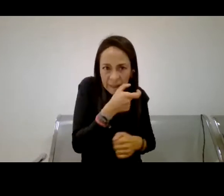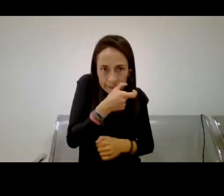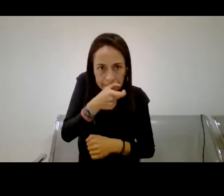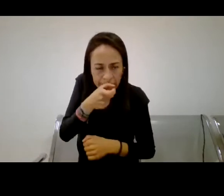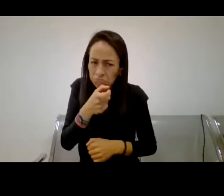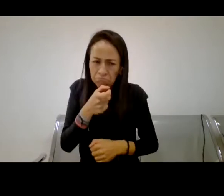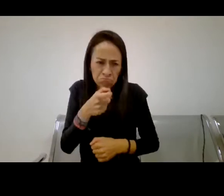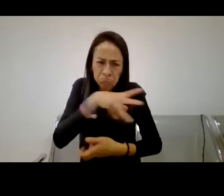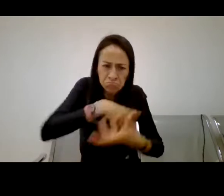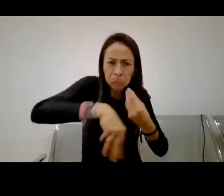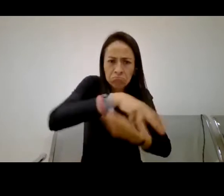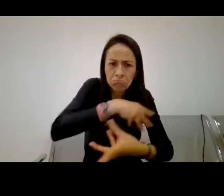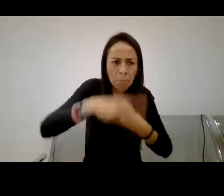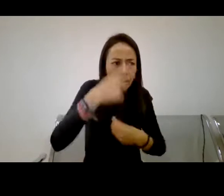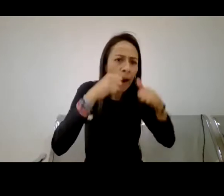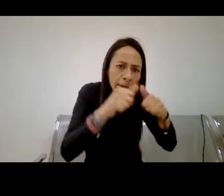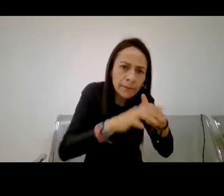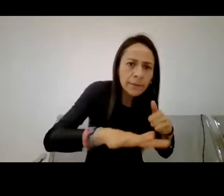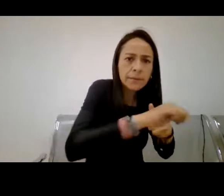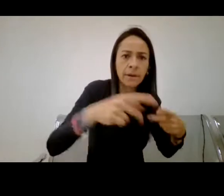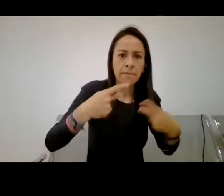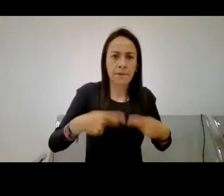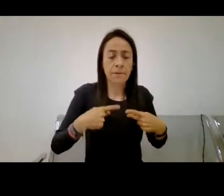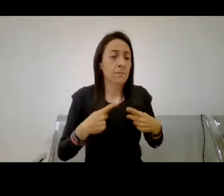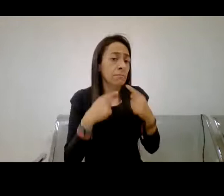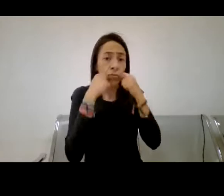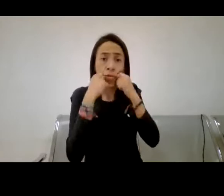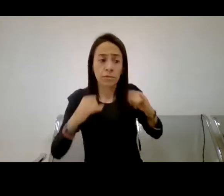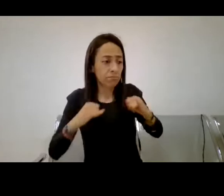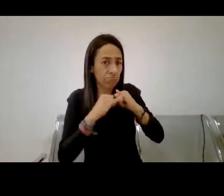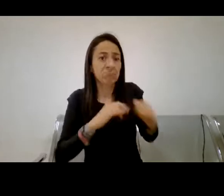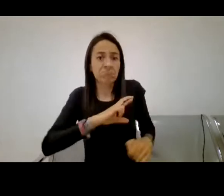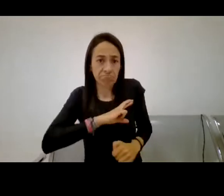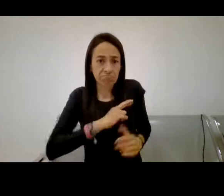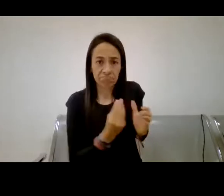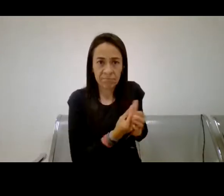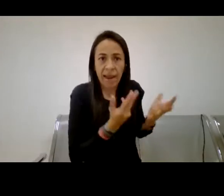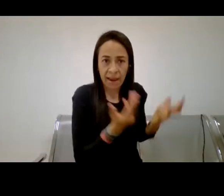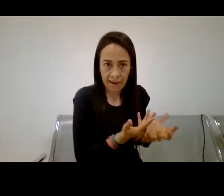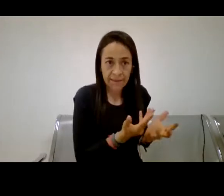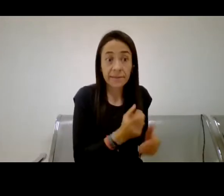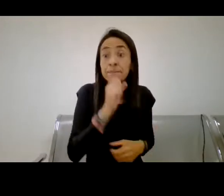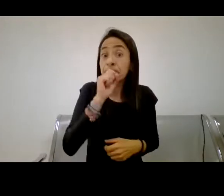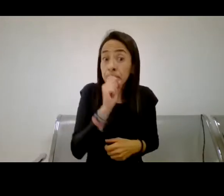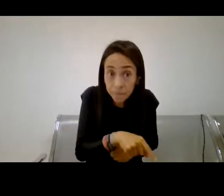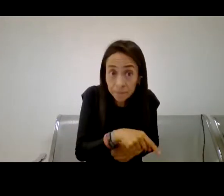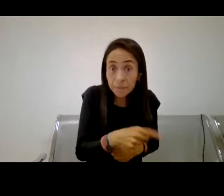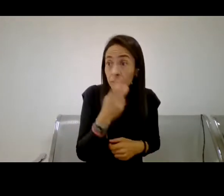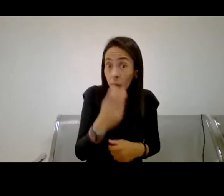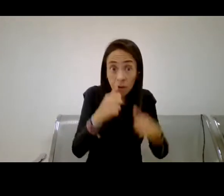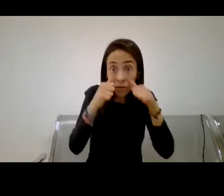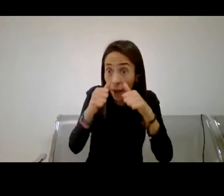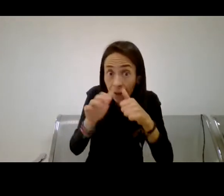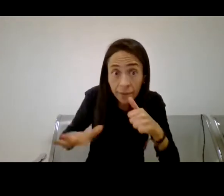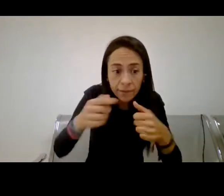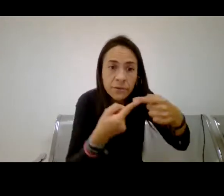siendo instituciones privadas. Y la segunda es que porque hacemos actividades de interés público, las autoridades están obligadas a fomentar